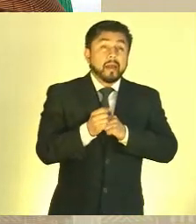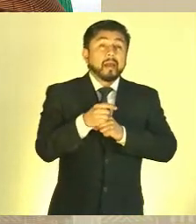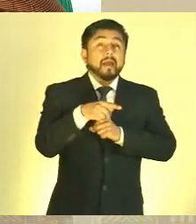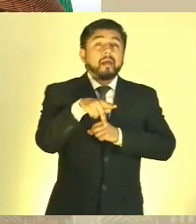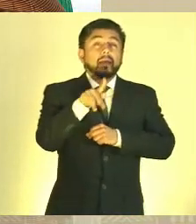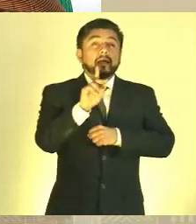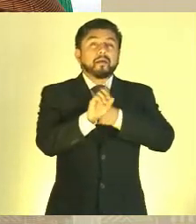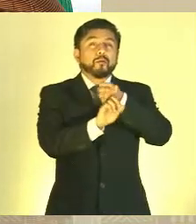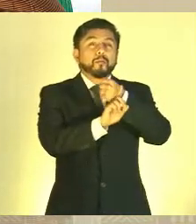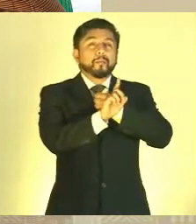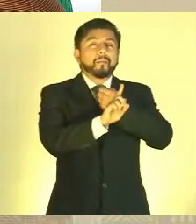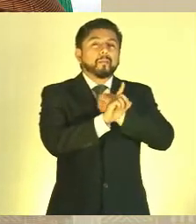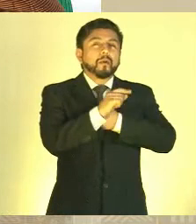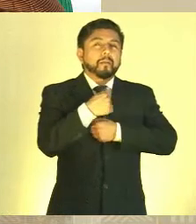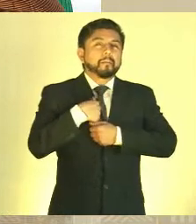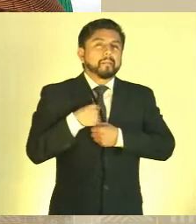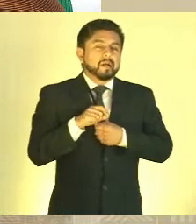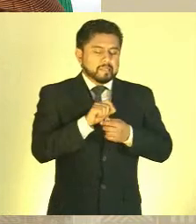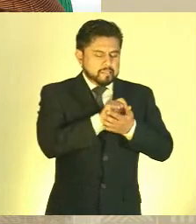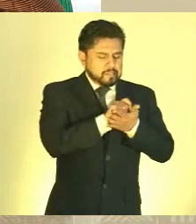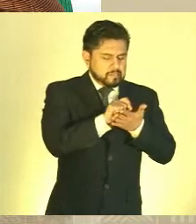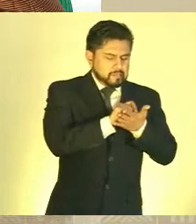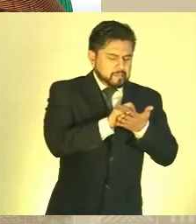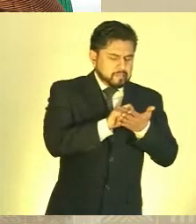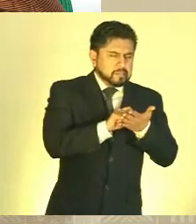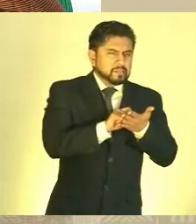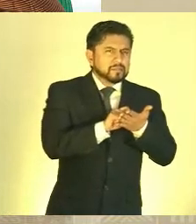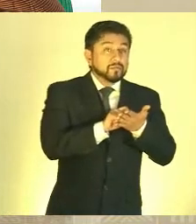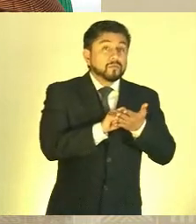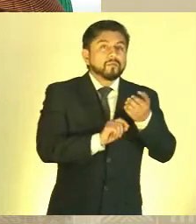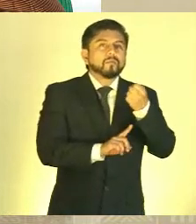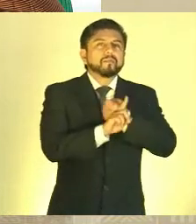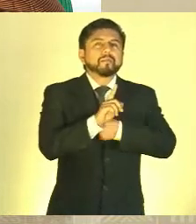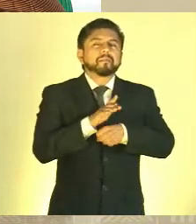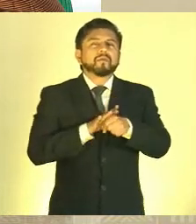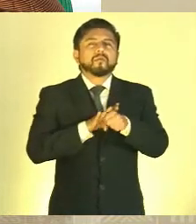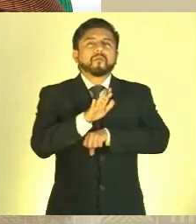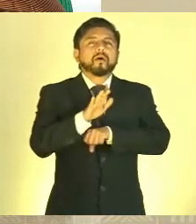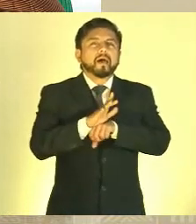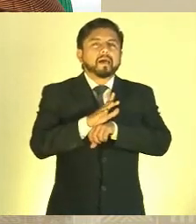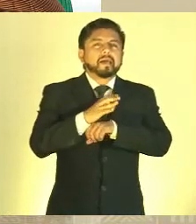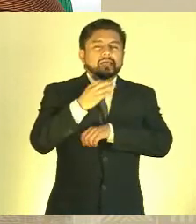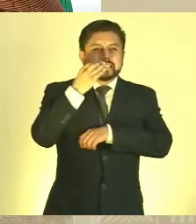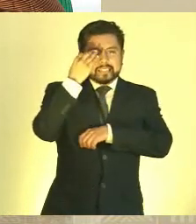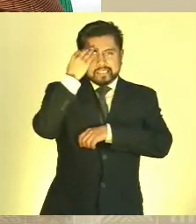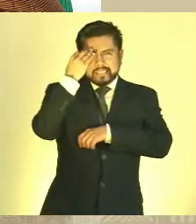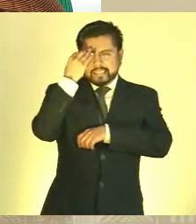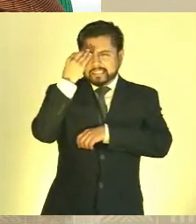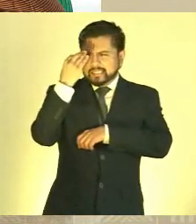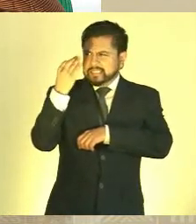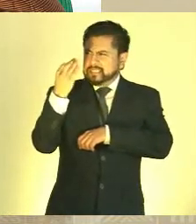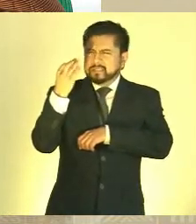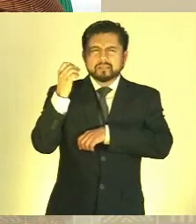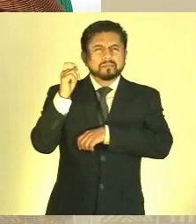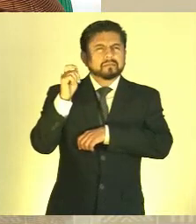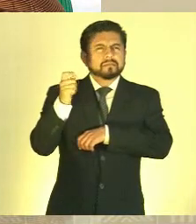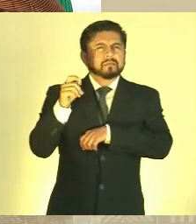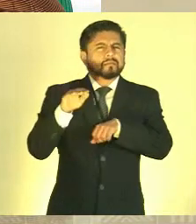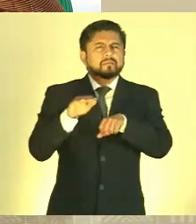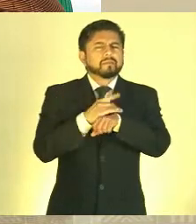narradores, es decir, el tiempo, ¿no? Cuando narramos, manipulamos el tiempo, todos,